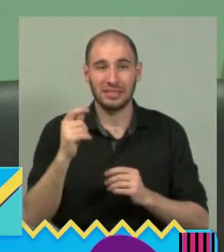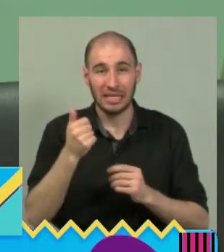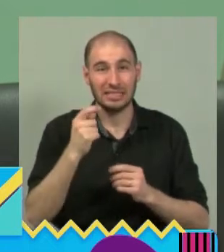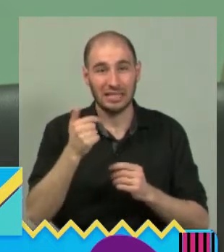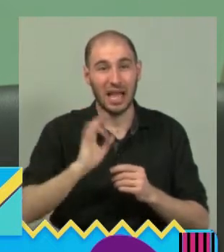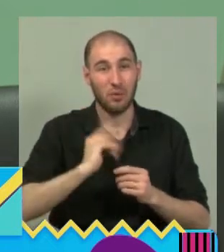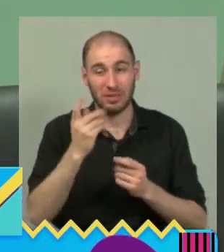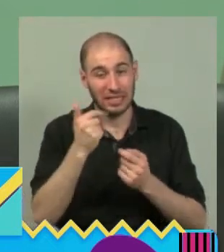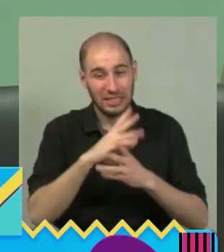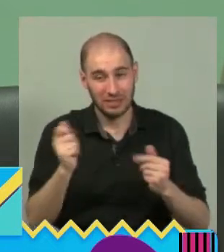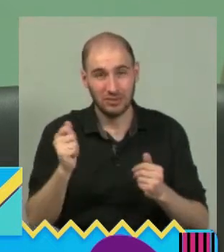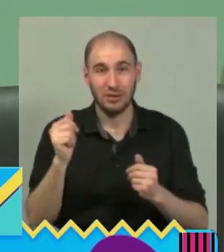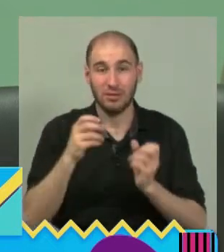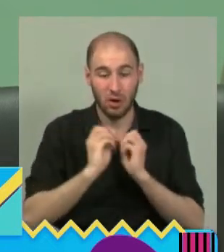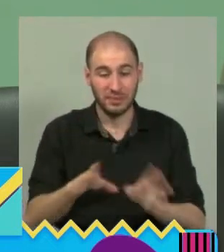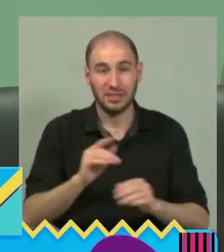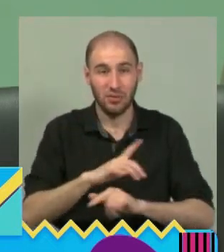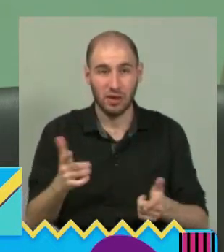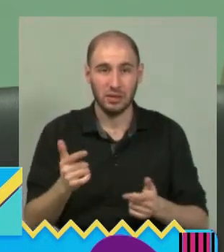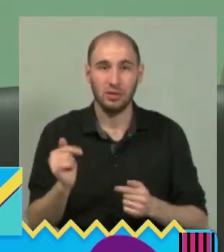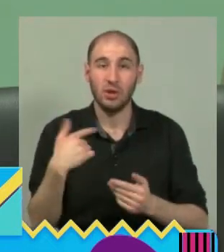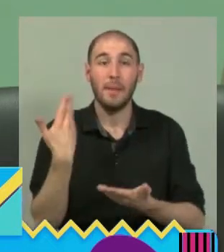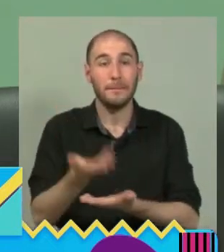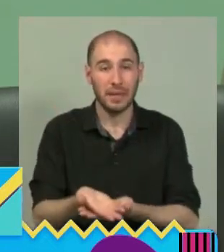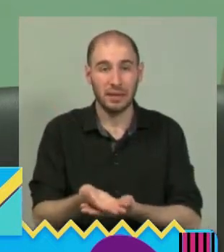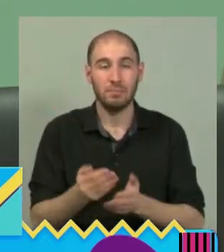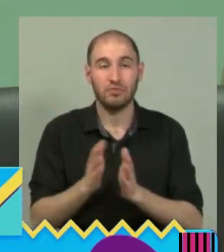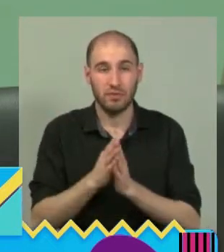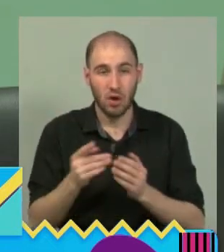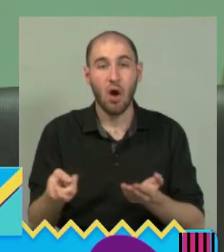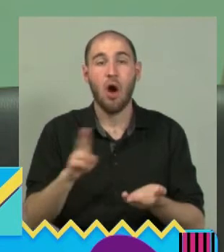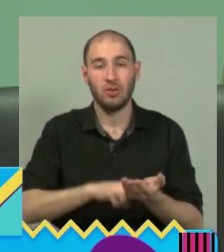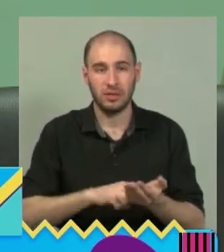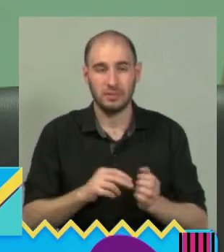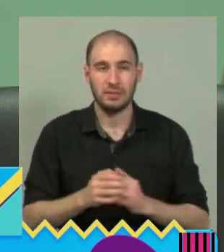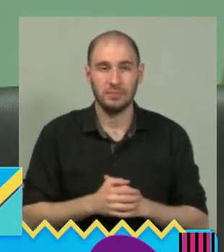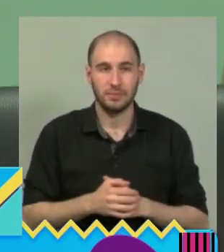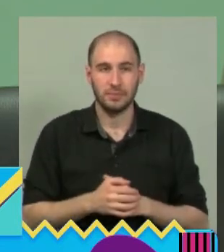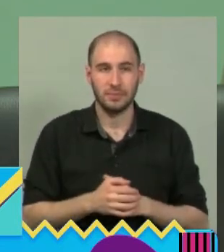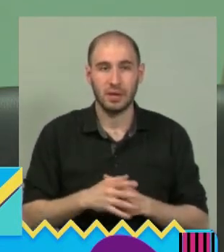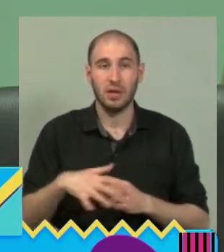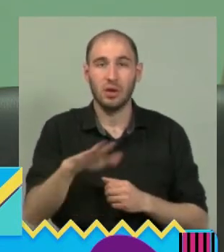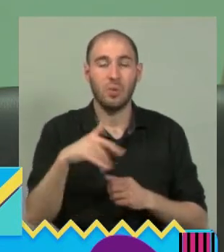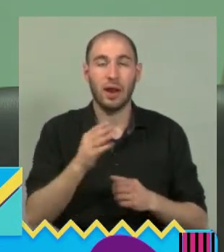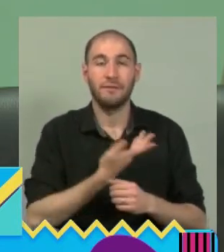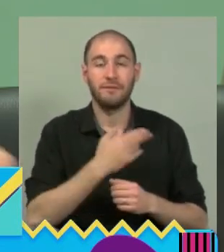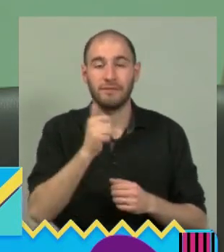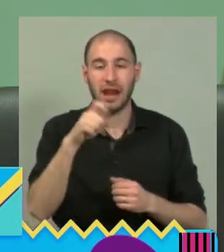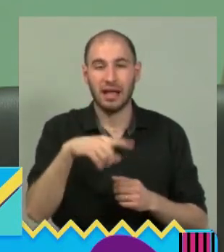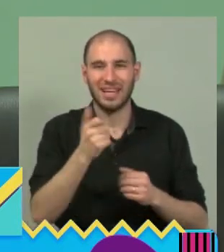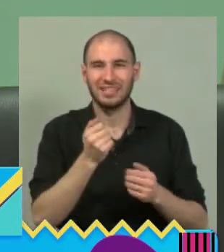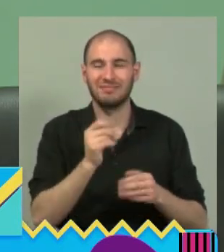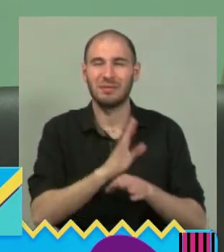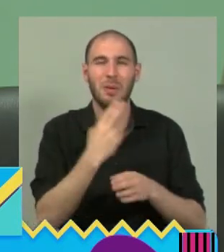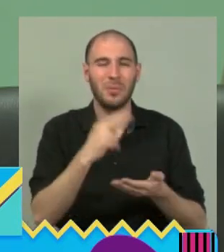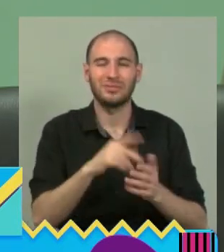hace 4 años. No lo pusieron en práctica. Estamos pidiendo que se reflote la zona franca, que se